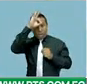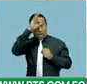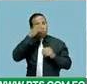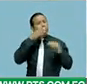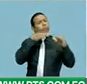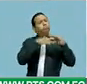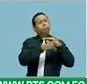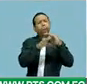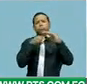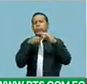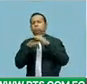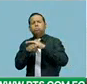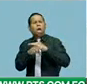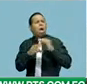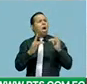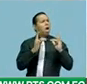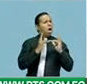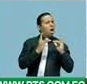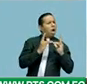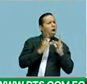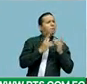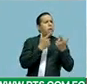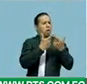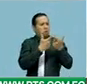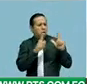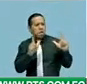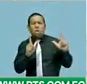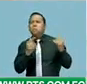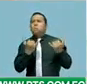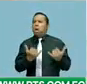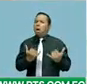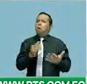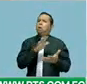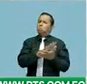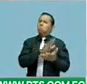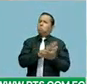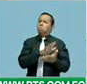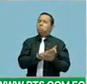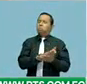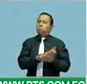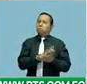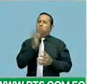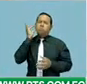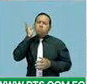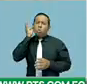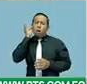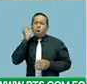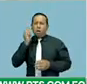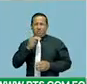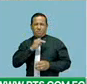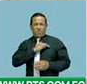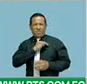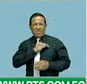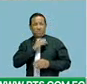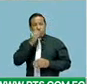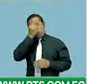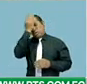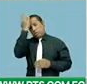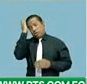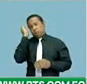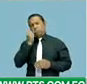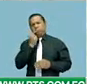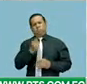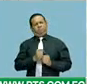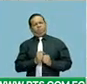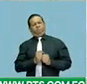que están libres, hay camas que están disponibles de este momento. Pero para la alcaldesa de Guayaquil, Cintia Viteri, aquello no es garantía de una atención